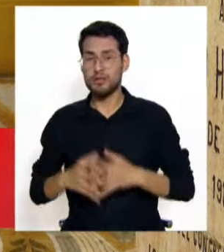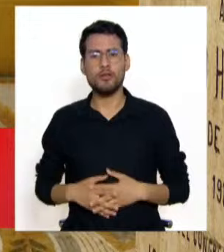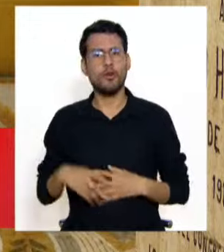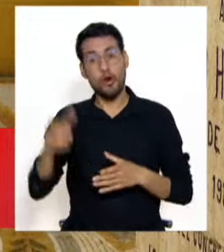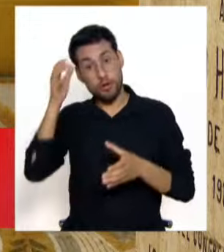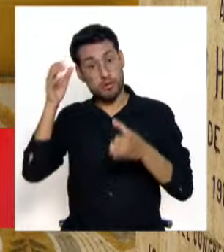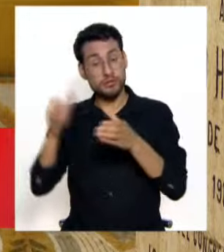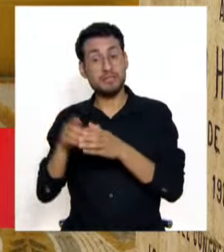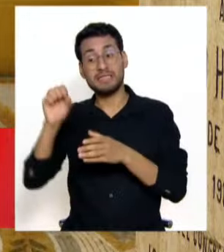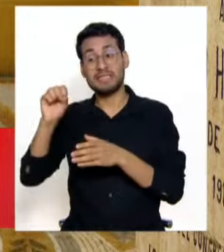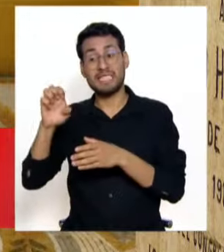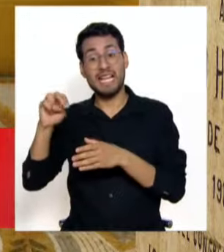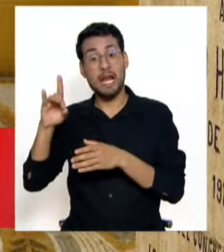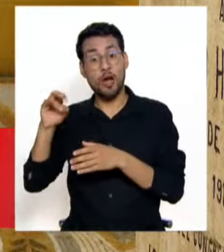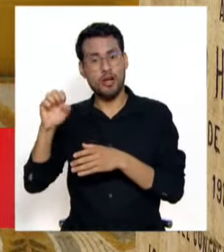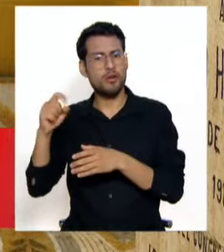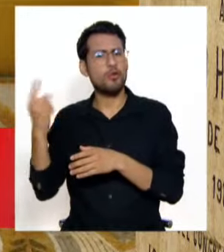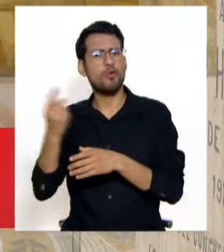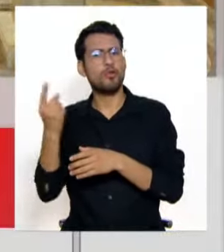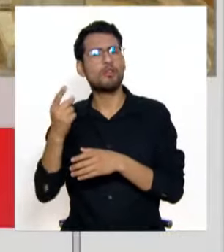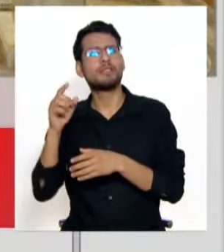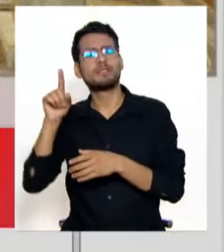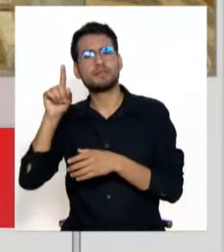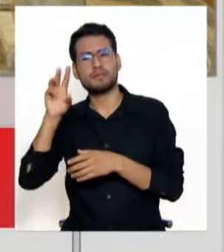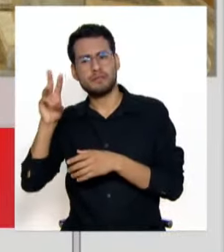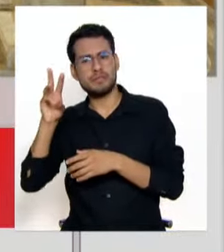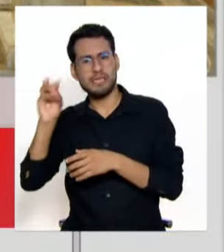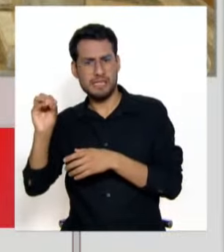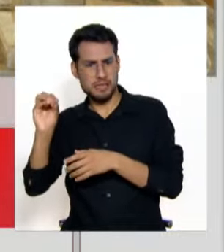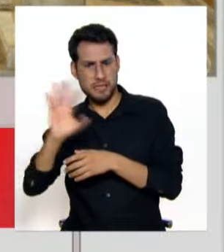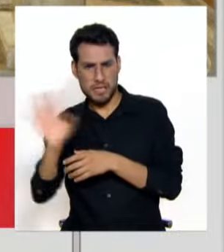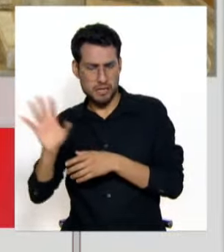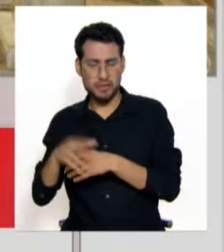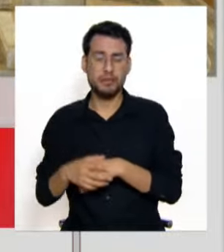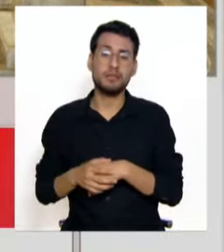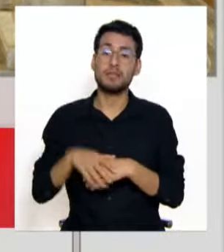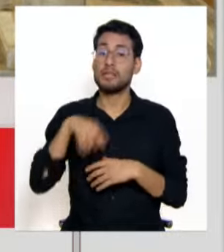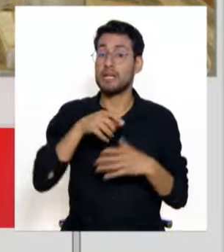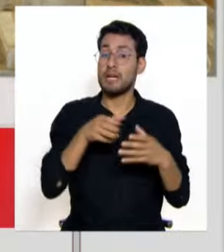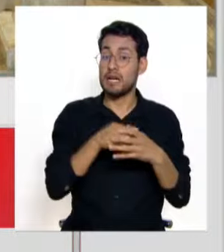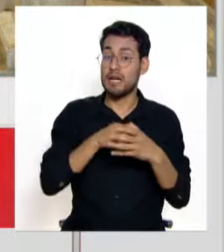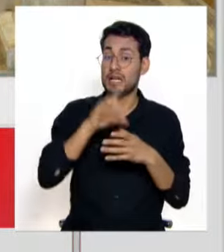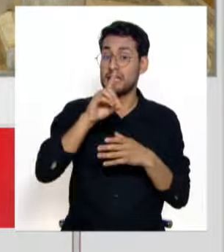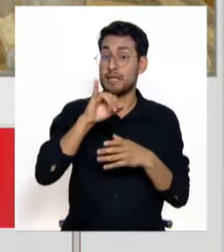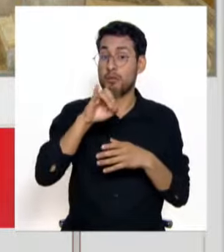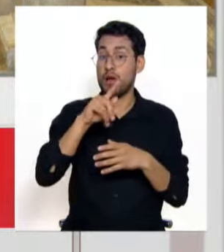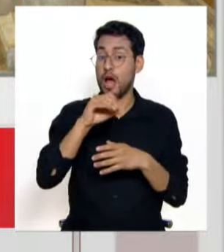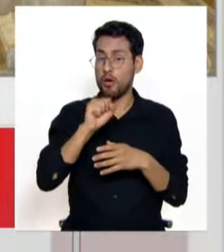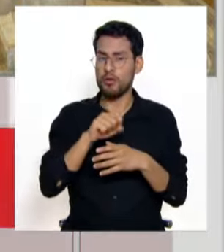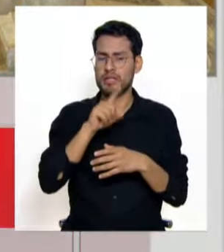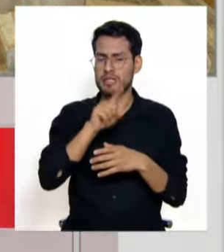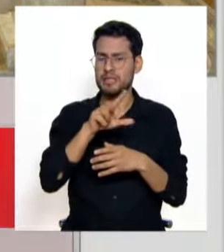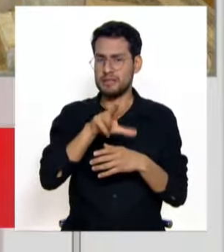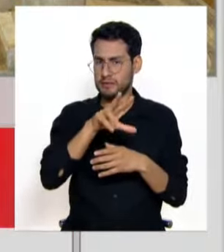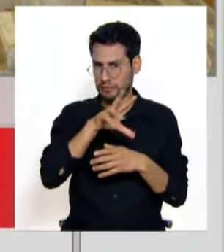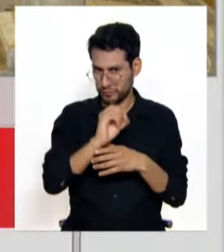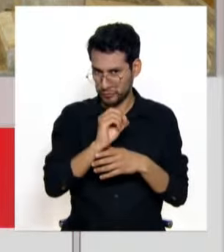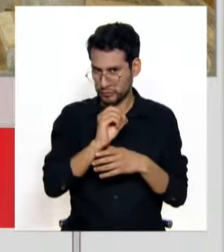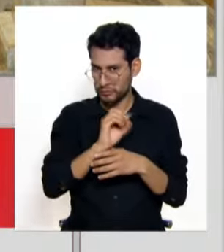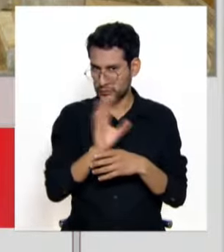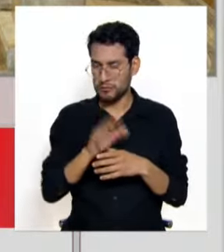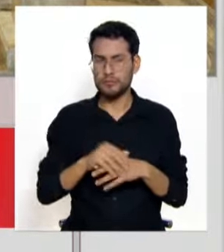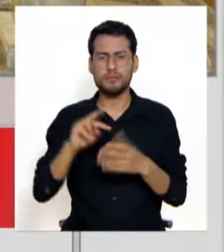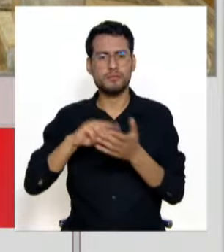solo para senadores deberían tener un total de 60 miembros, mientras que para la Cámara de Diputados serían 130